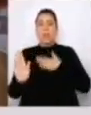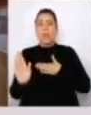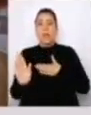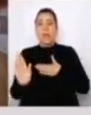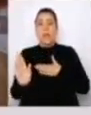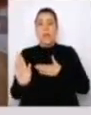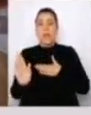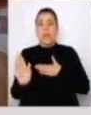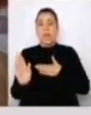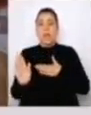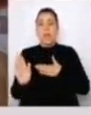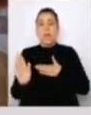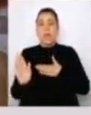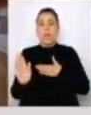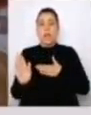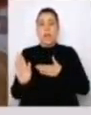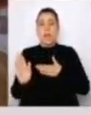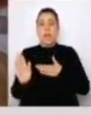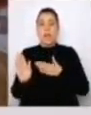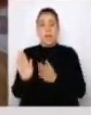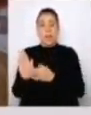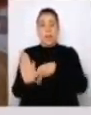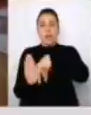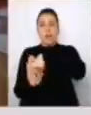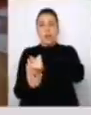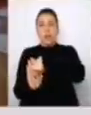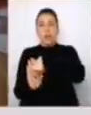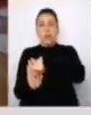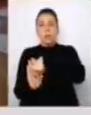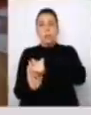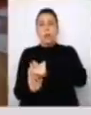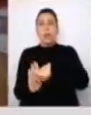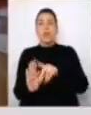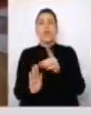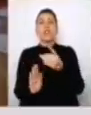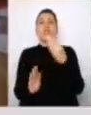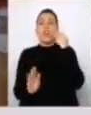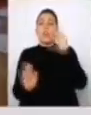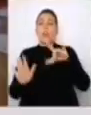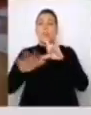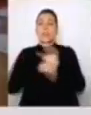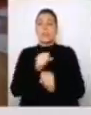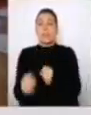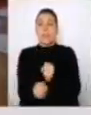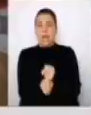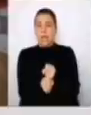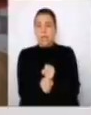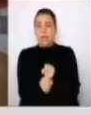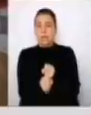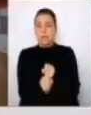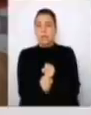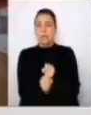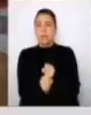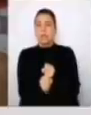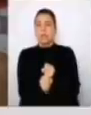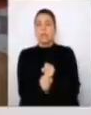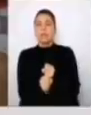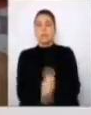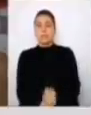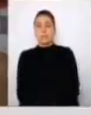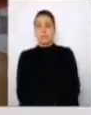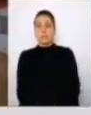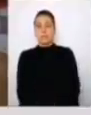norma se aplique no solamente a aquellos que violenten a menores de siete años sino que queremos